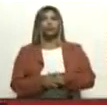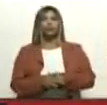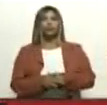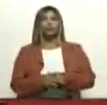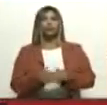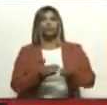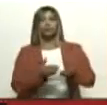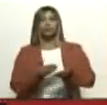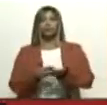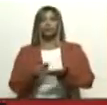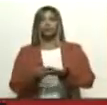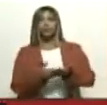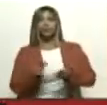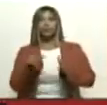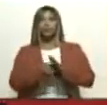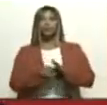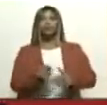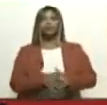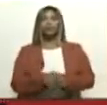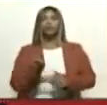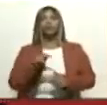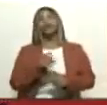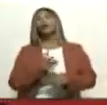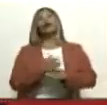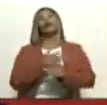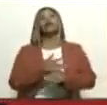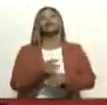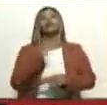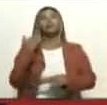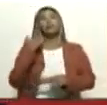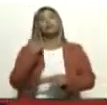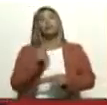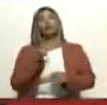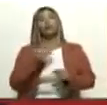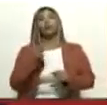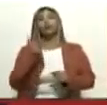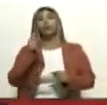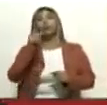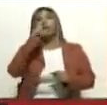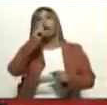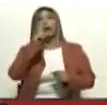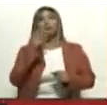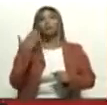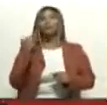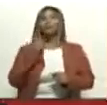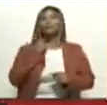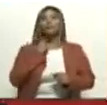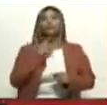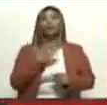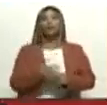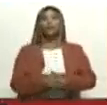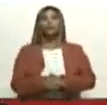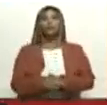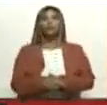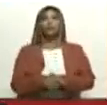estudio, pero ya es muy pretérito. Ya para nosotros, hace 10 años, es muy largo